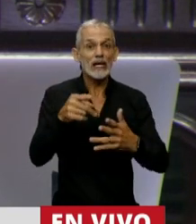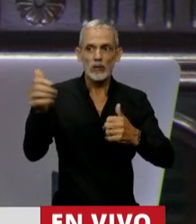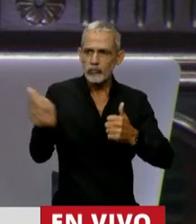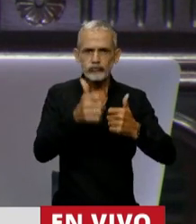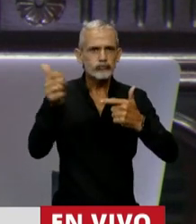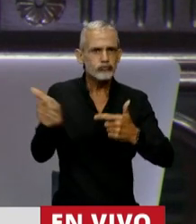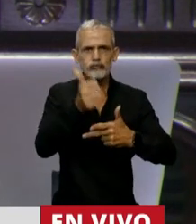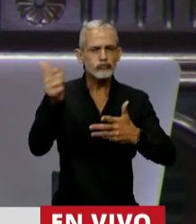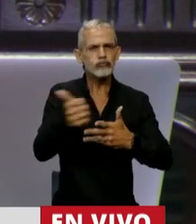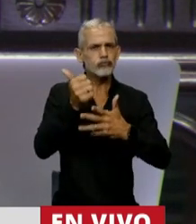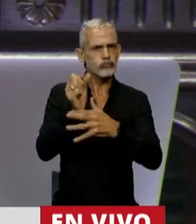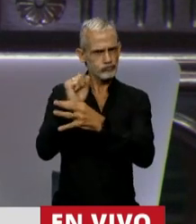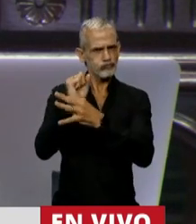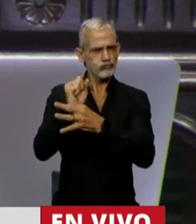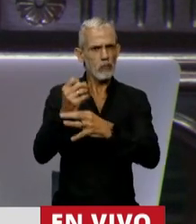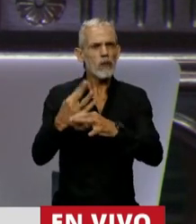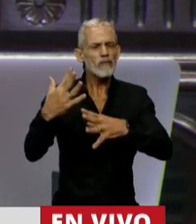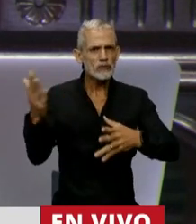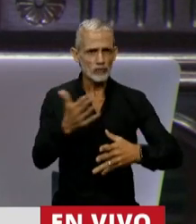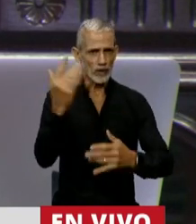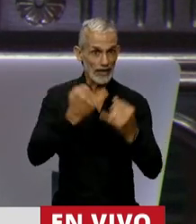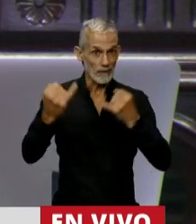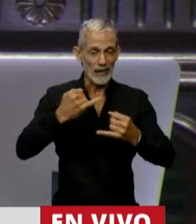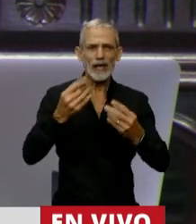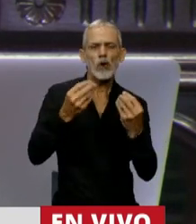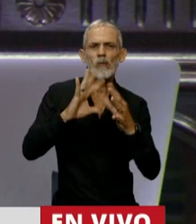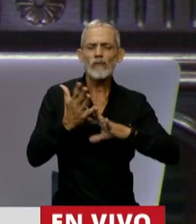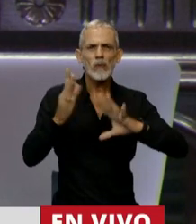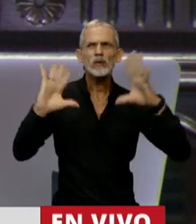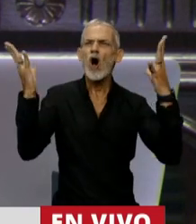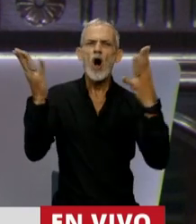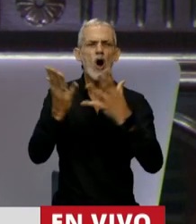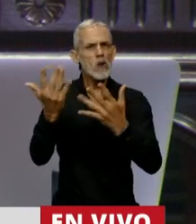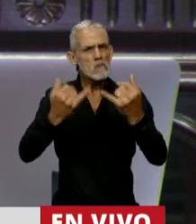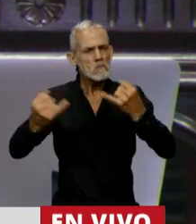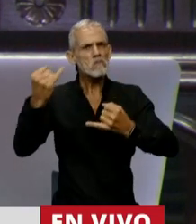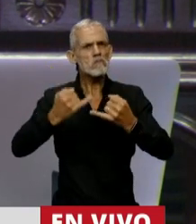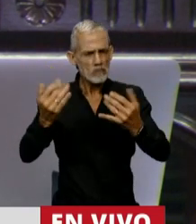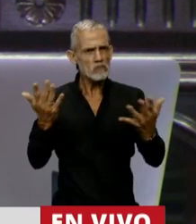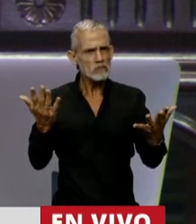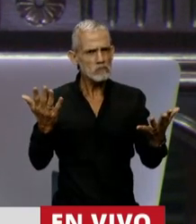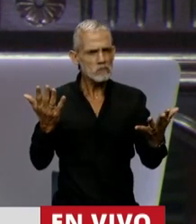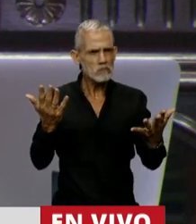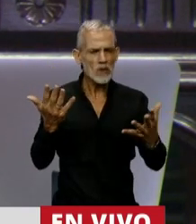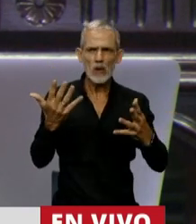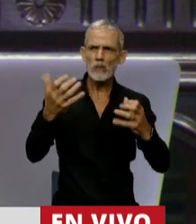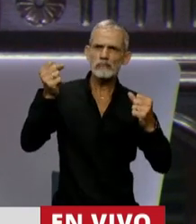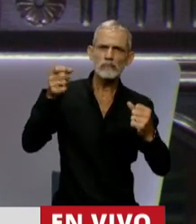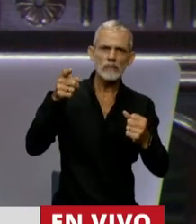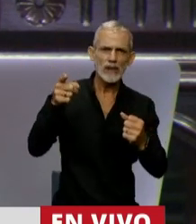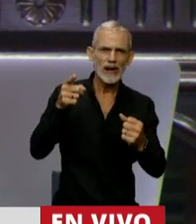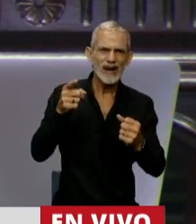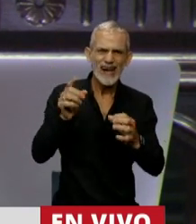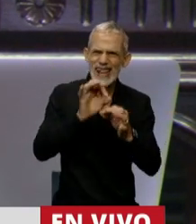decenas de expertos explicando cómo funcionan estos sistemas en el mundo y no encontramos prácticamente ninguno que